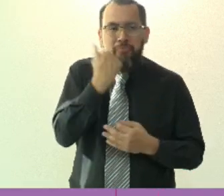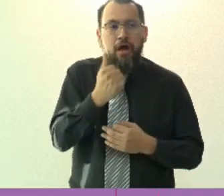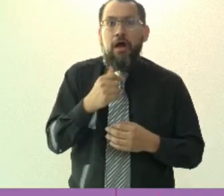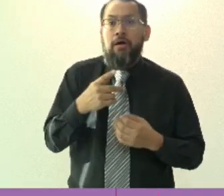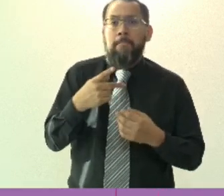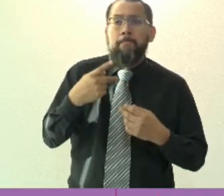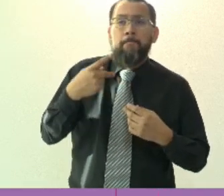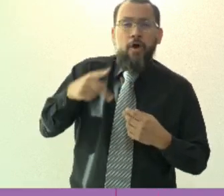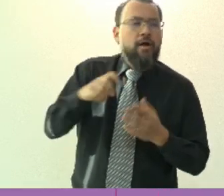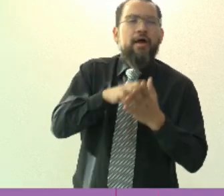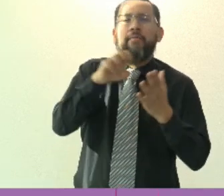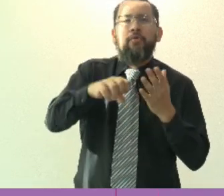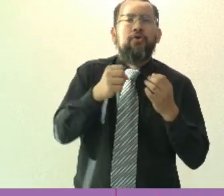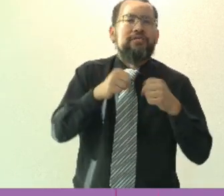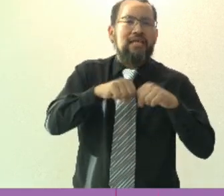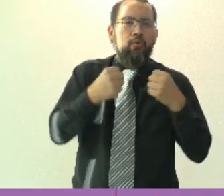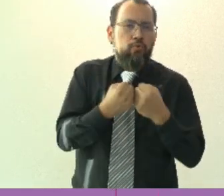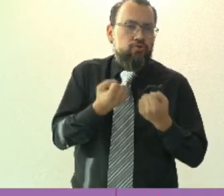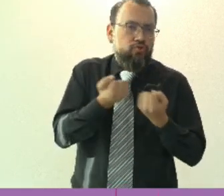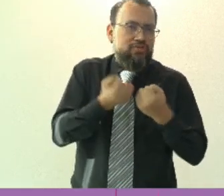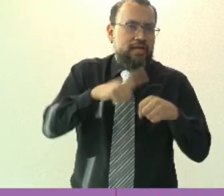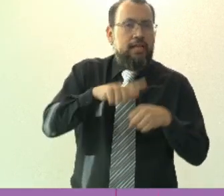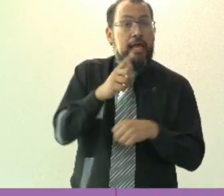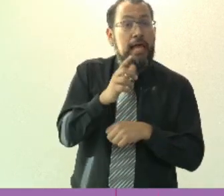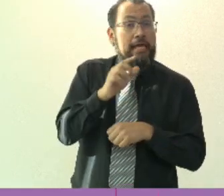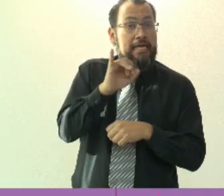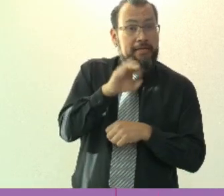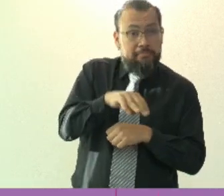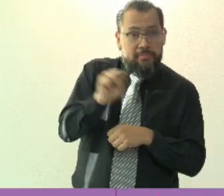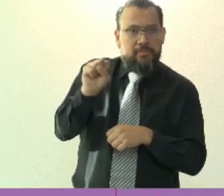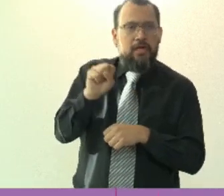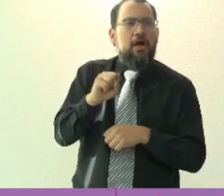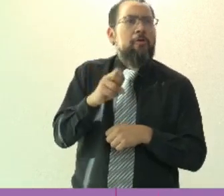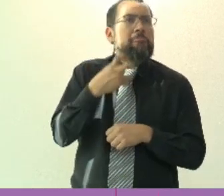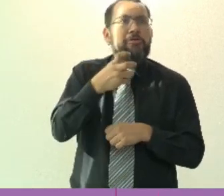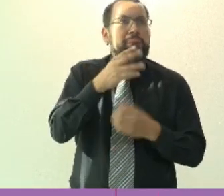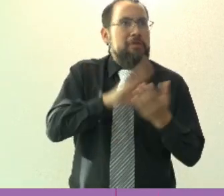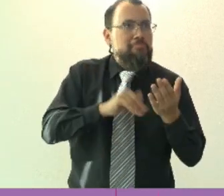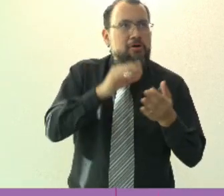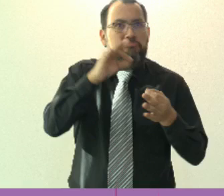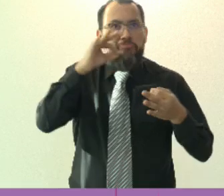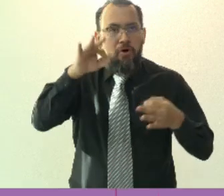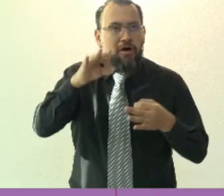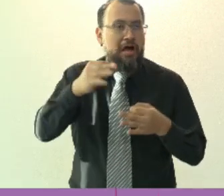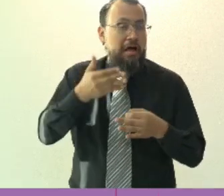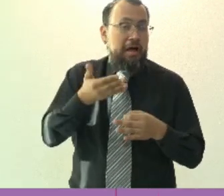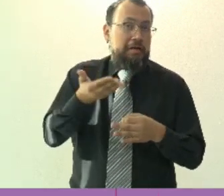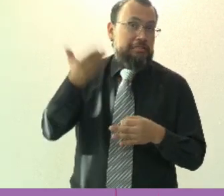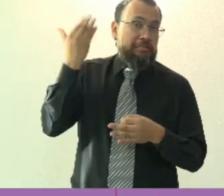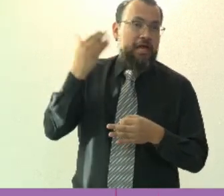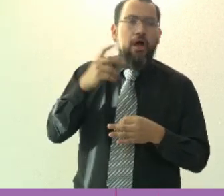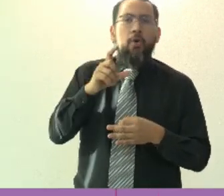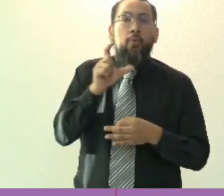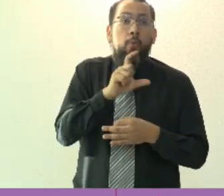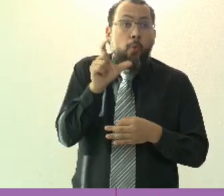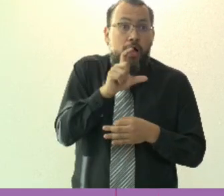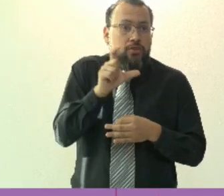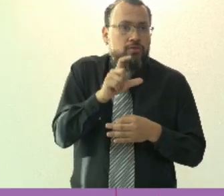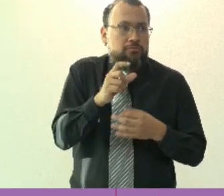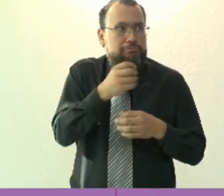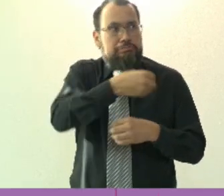derechos vigencia en el Seguro Social para meter en una clínica, porque los archivos eran un caos. Si son un caos en tiempo normal, en tiempo de guerra mucho